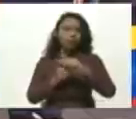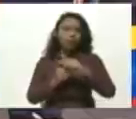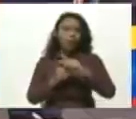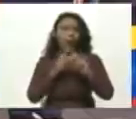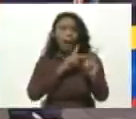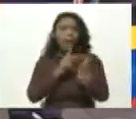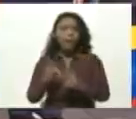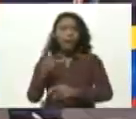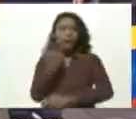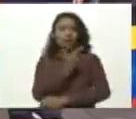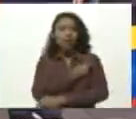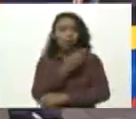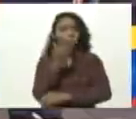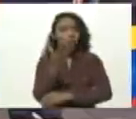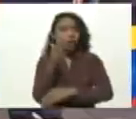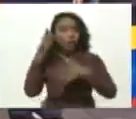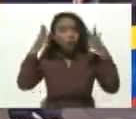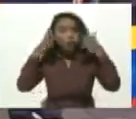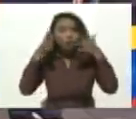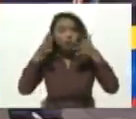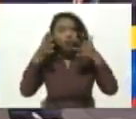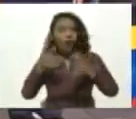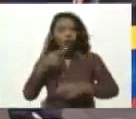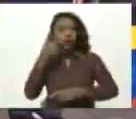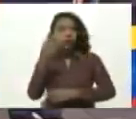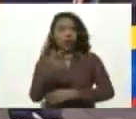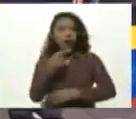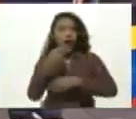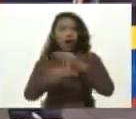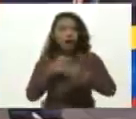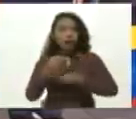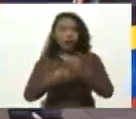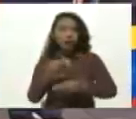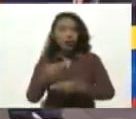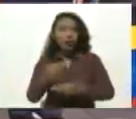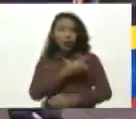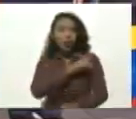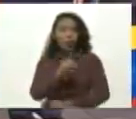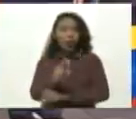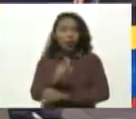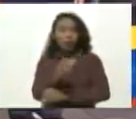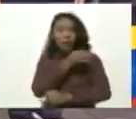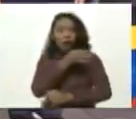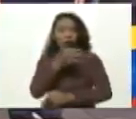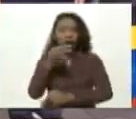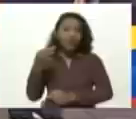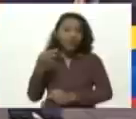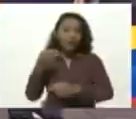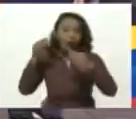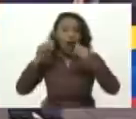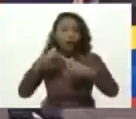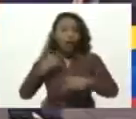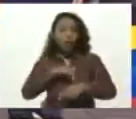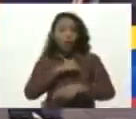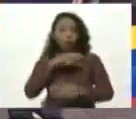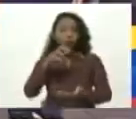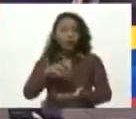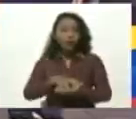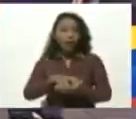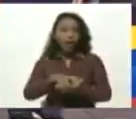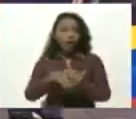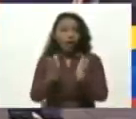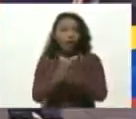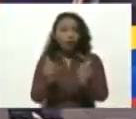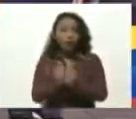plan de vacunación que usted ha orientado, que usted ha garantizado, se está cumpliendo de forma extraordinaria aquí en nuestro estado Anzoátegui y particularmente